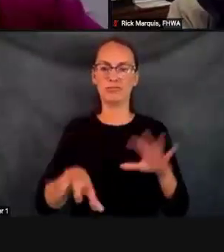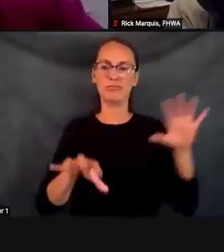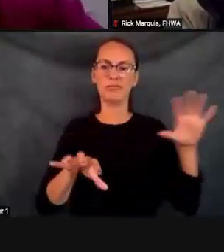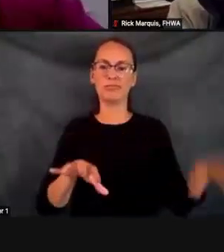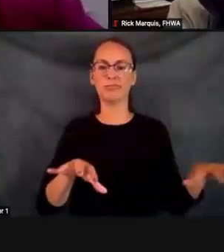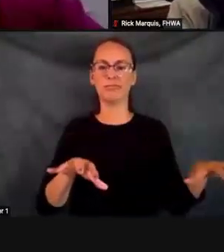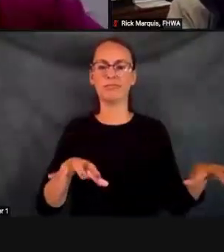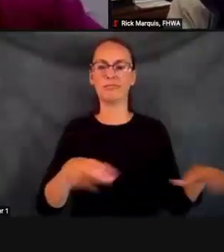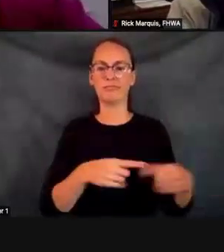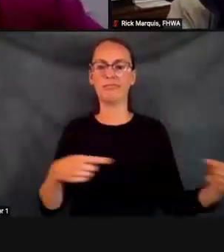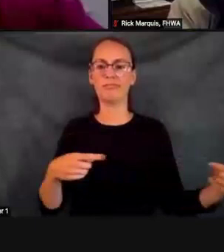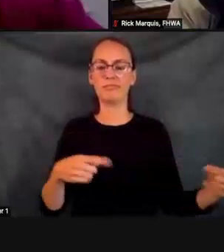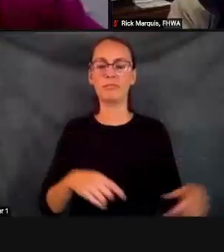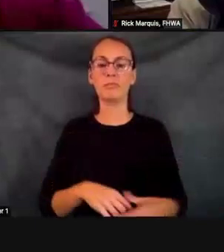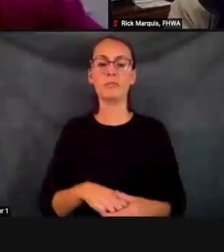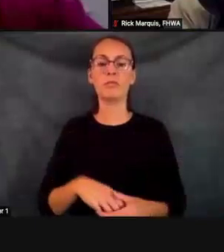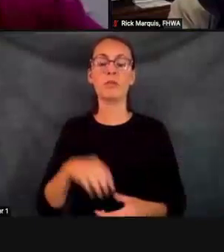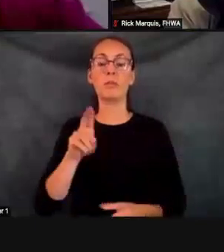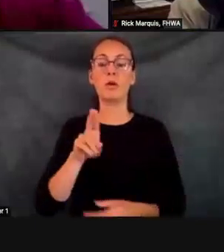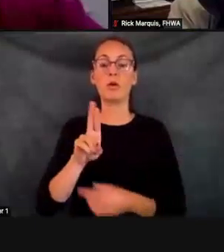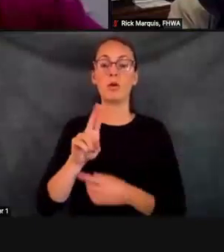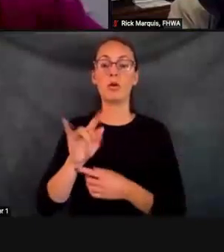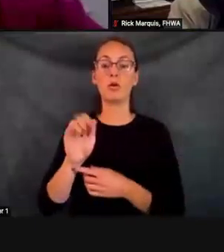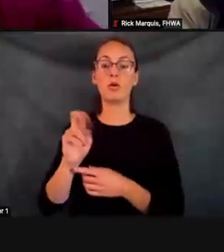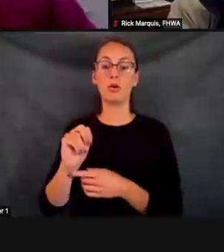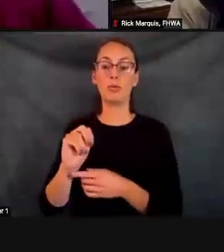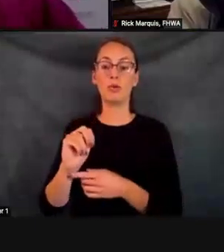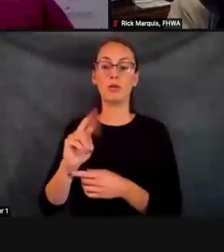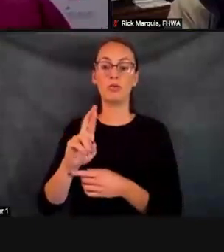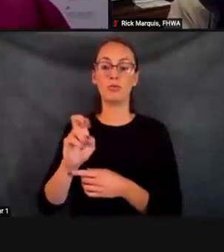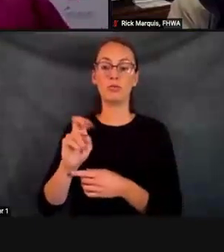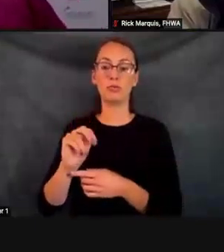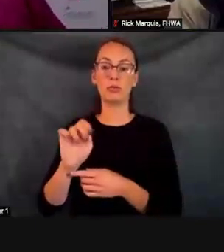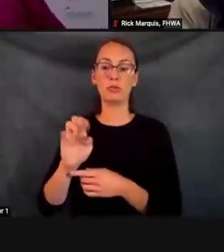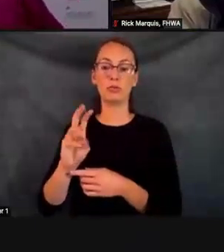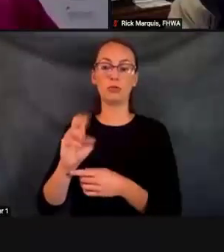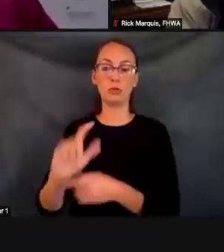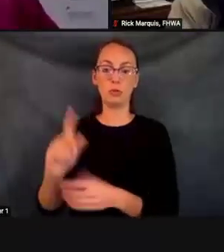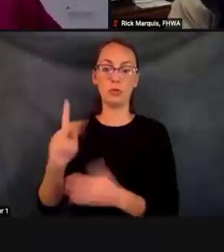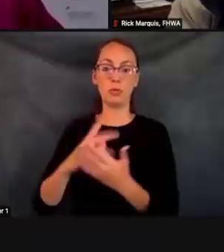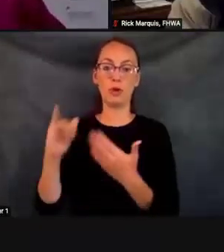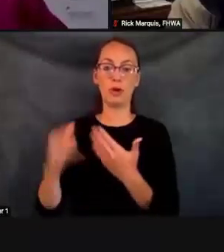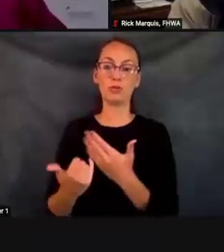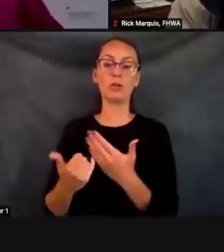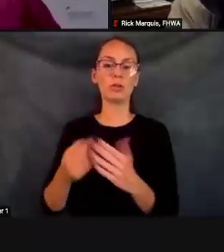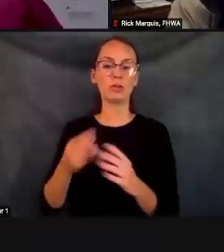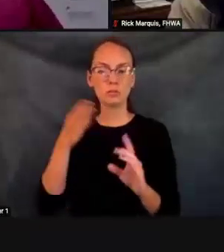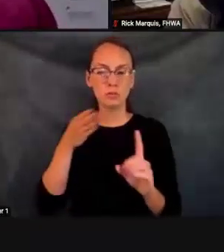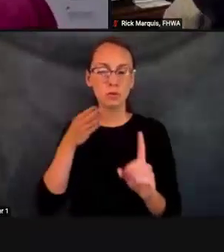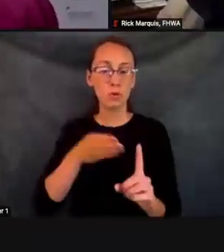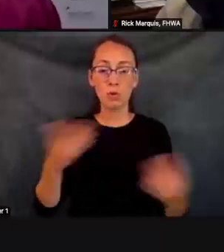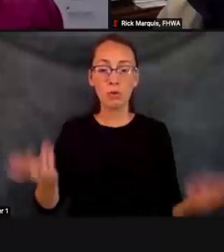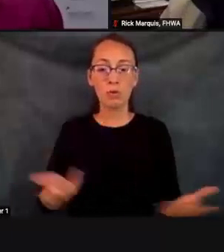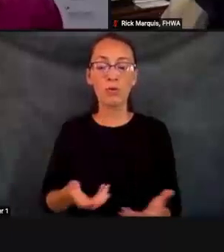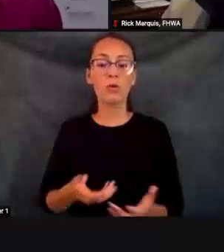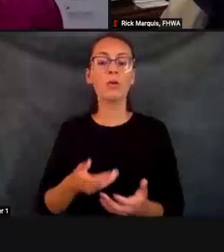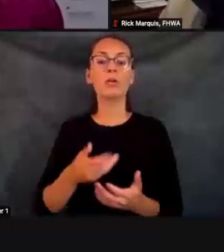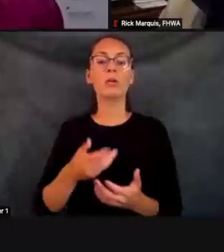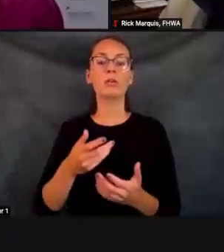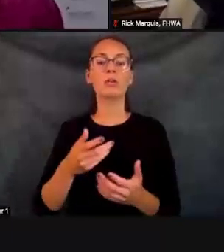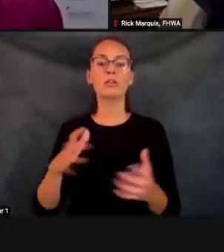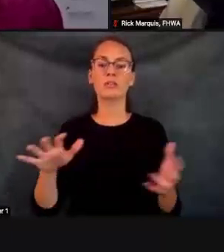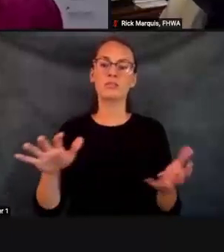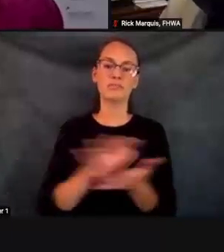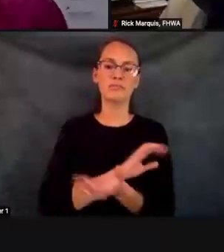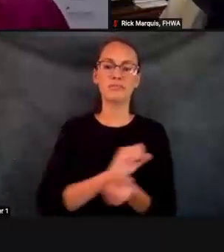vez, hay que combinar con todo eso combinó para destruir el Distrito